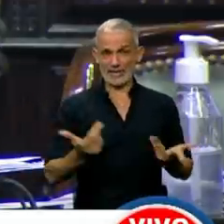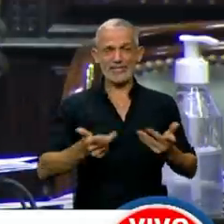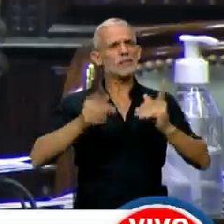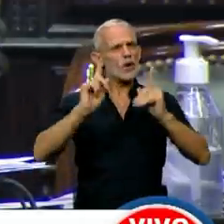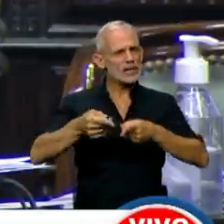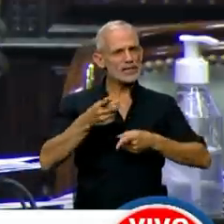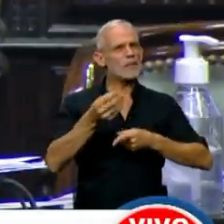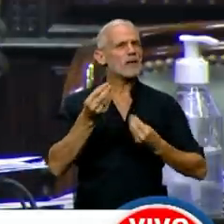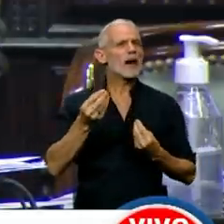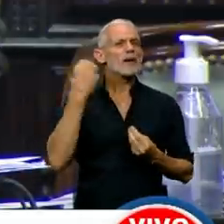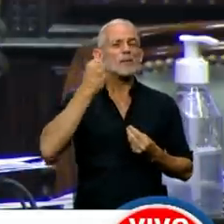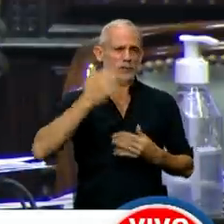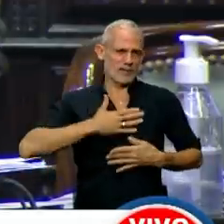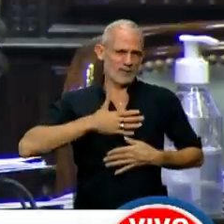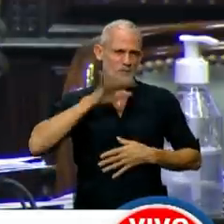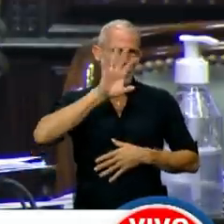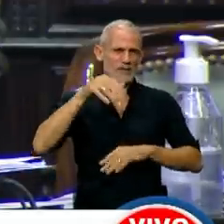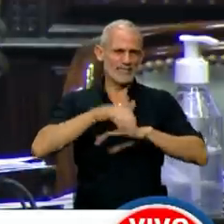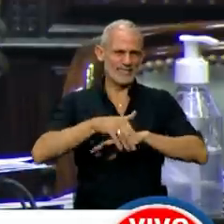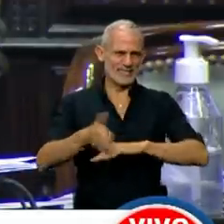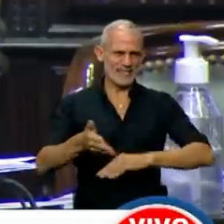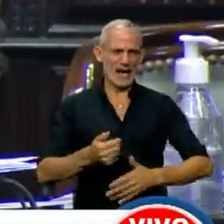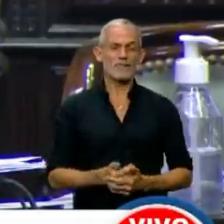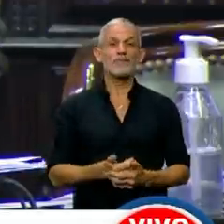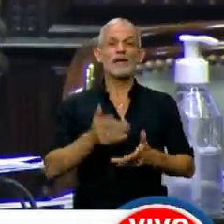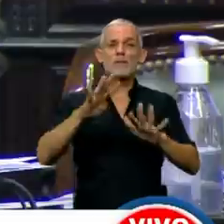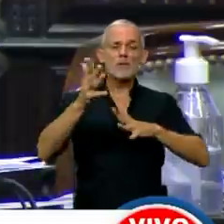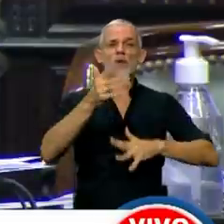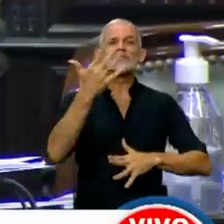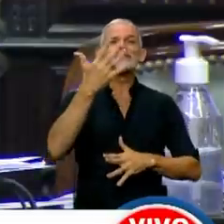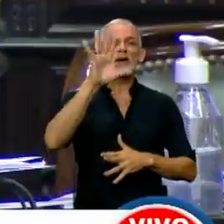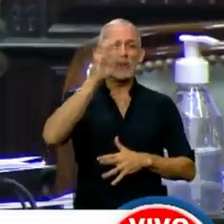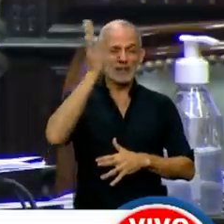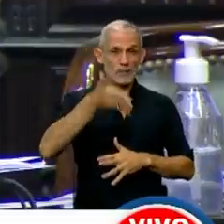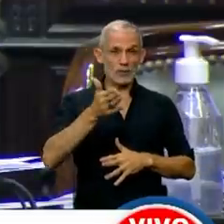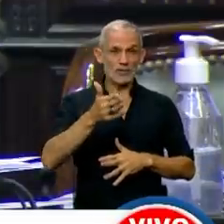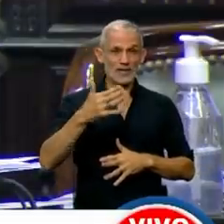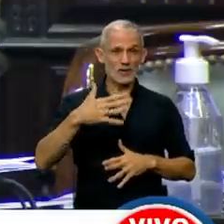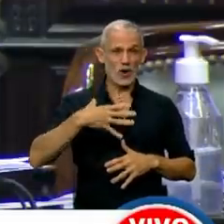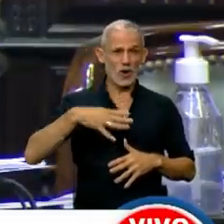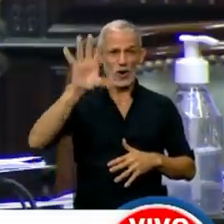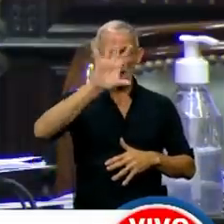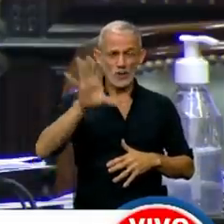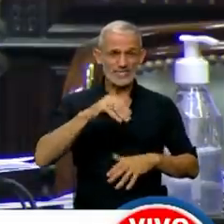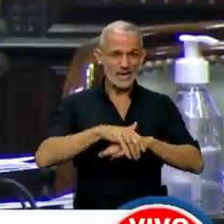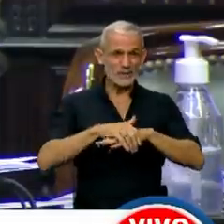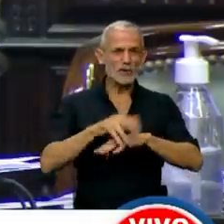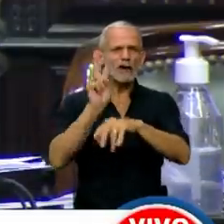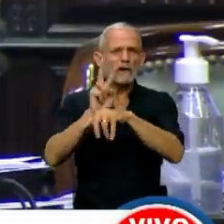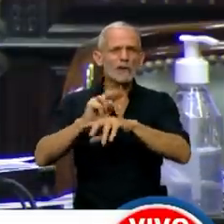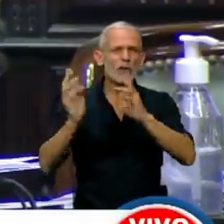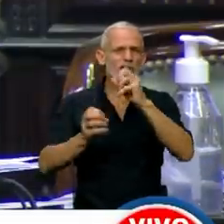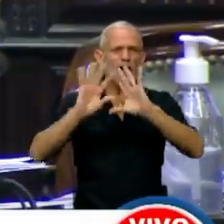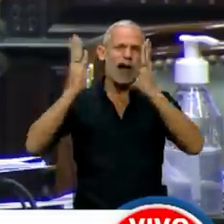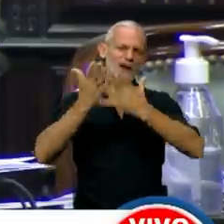particularmente importante para mi provincia poco más del 50% de mi provincia tercero a la naturaleza